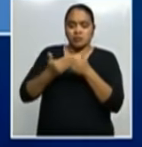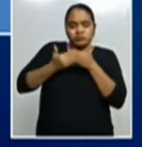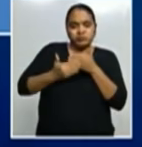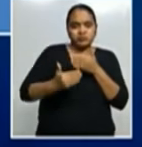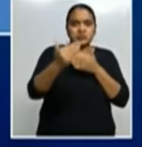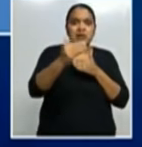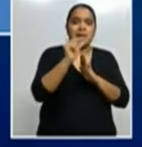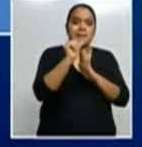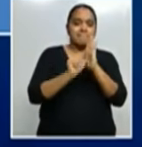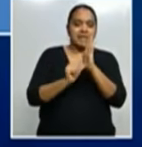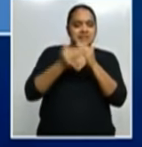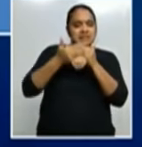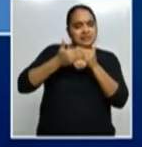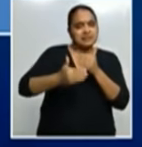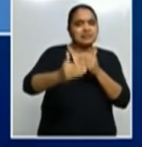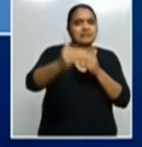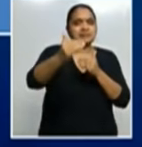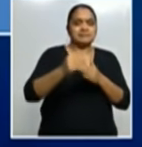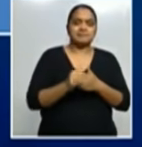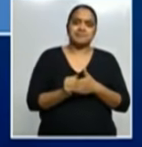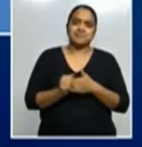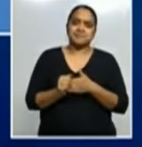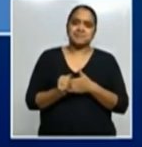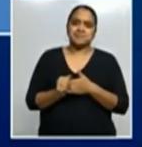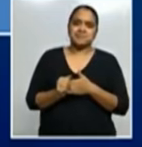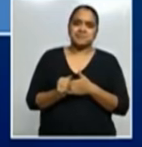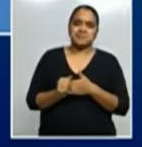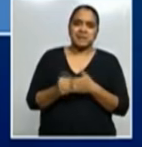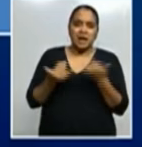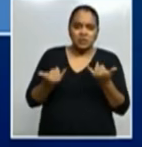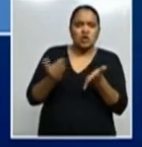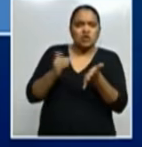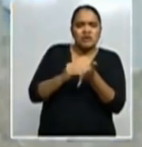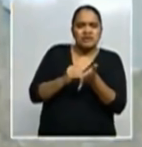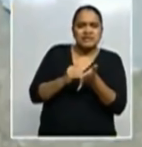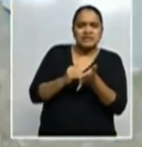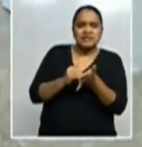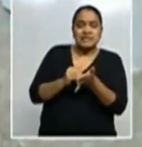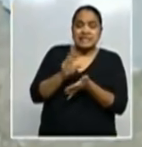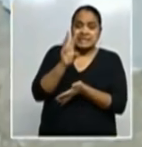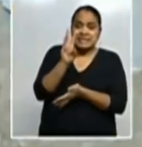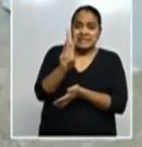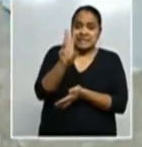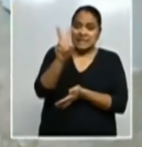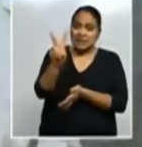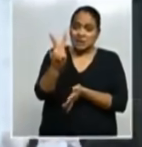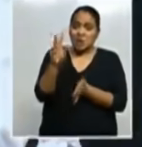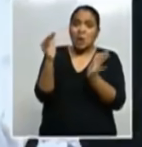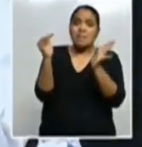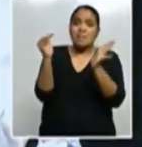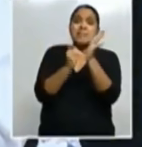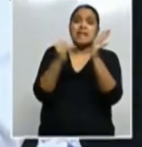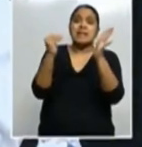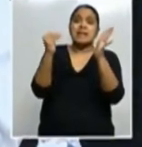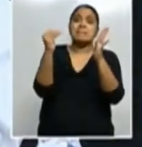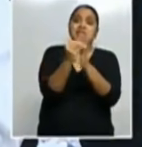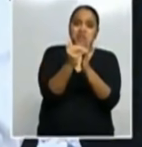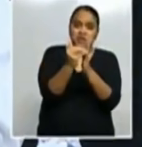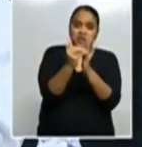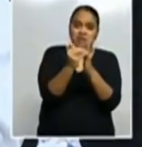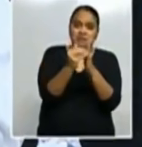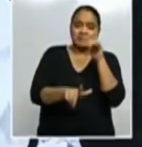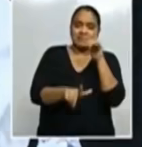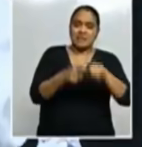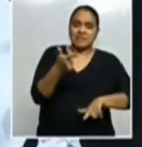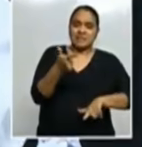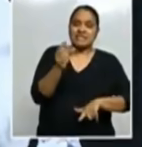va a ser un crecimiento. Perdón, Edith, eso vale la pena reiterarlo. Compatriotas, son 62 mil millones de lempiras